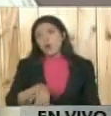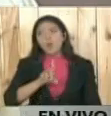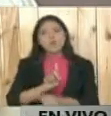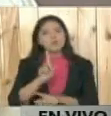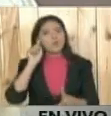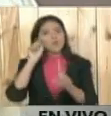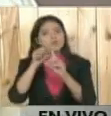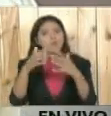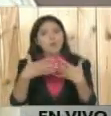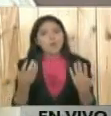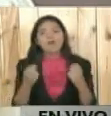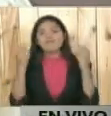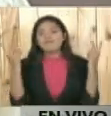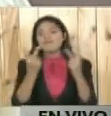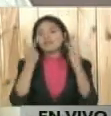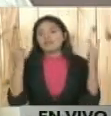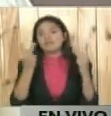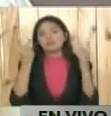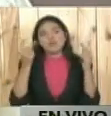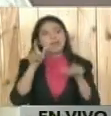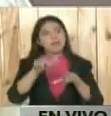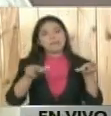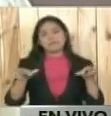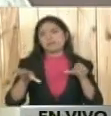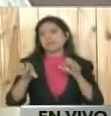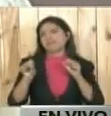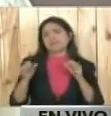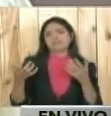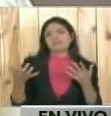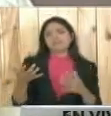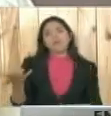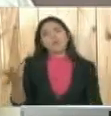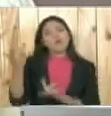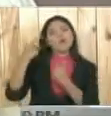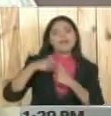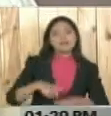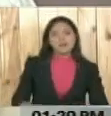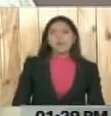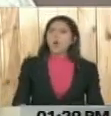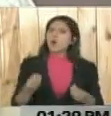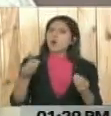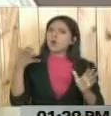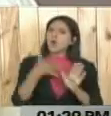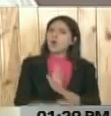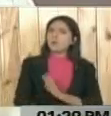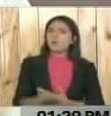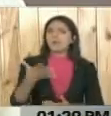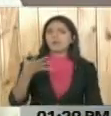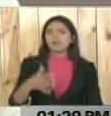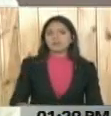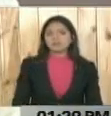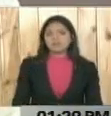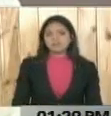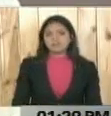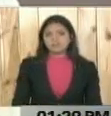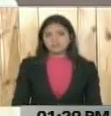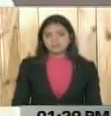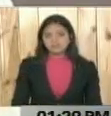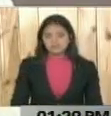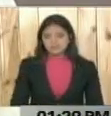destino, la victoria de los incomprendidos. ¿Qué me cuentas, Rosario? ¿Cómo está el comandante de la victoria? Los